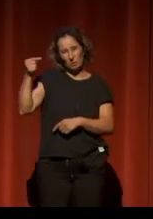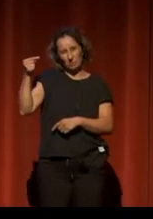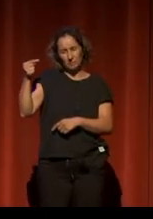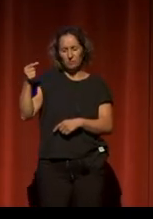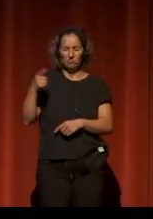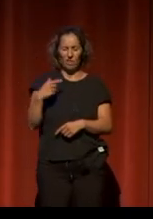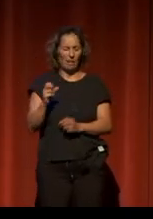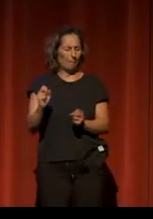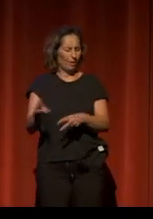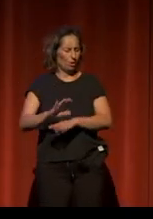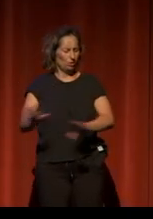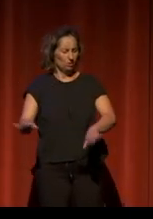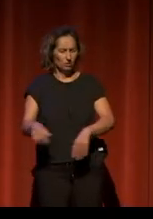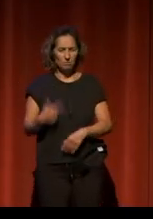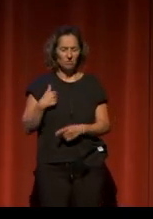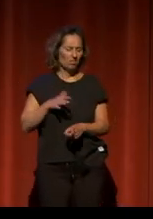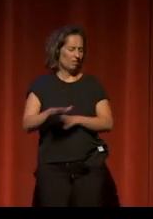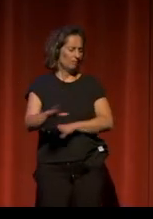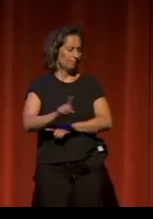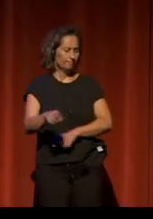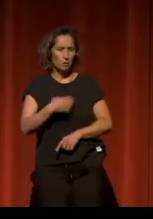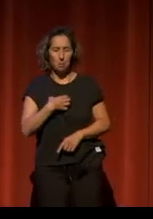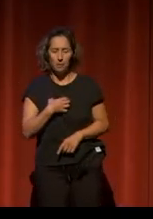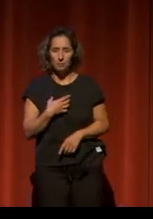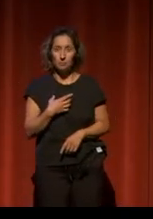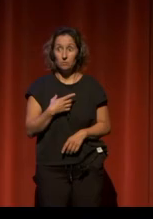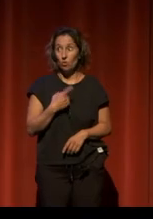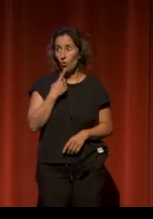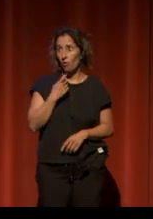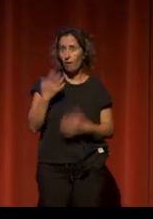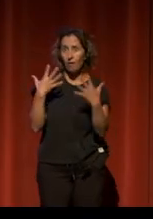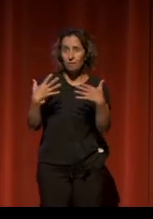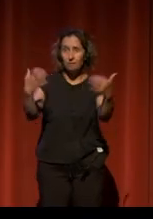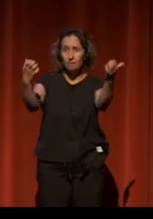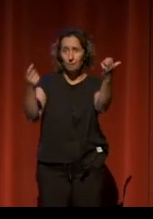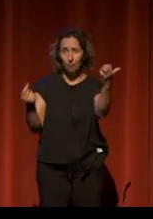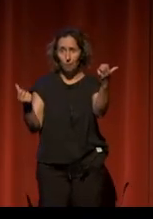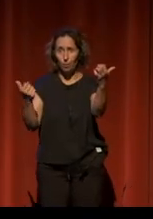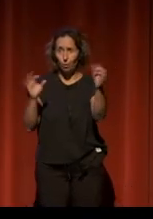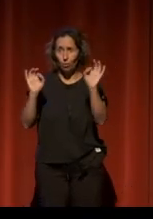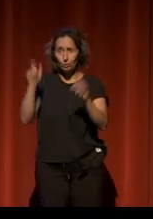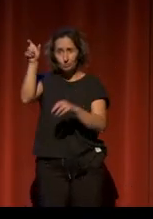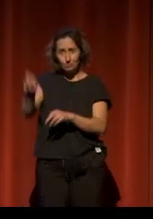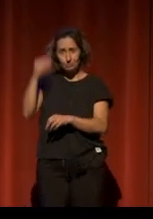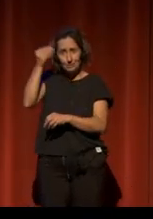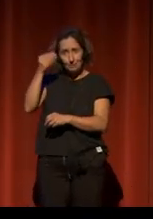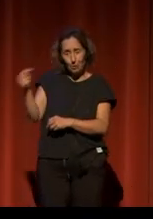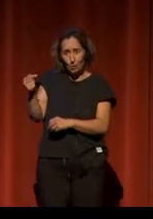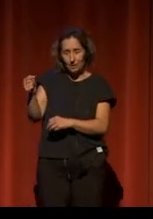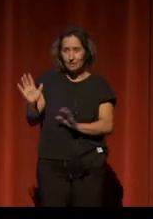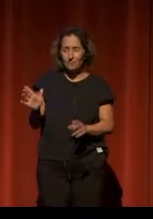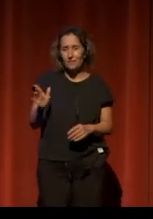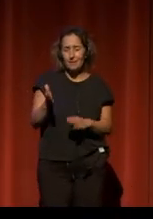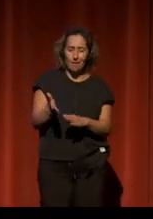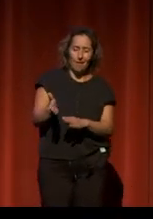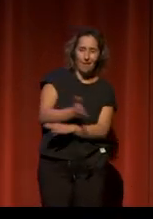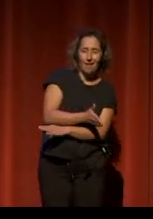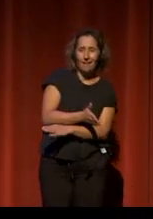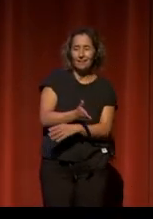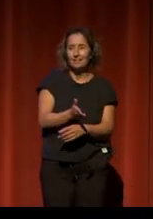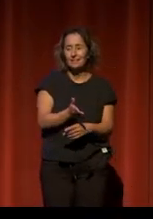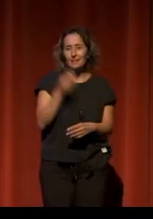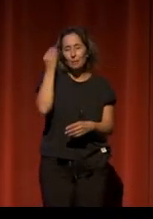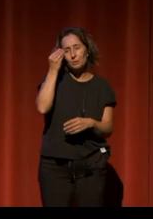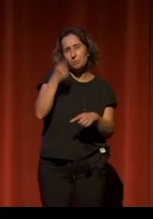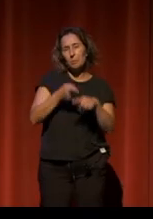peor Y además nosotros no podemos influir Espero que de estos haya pocos en el congreso no Y seguramente Bueno pues hay bastantes más estas posiciones